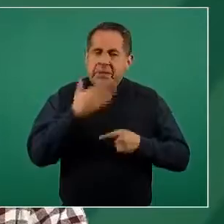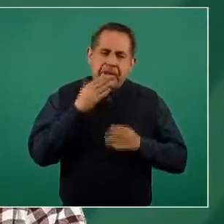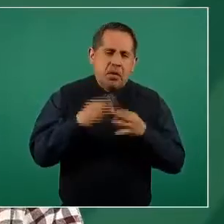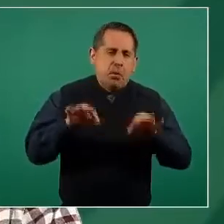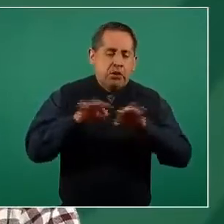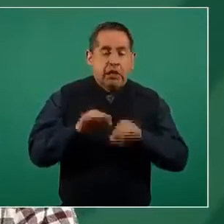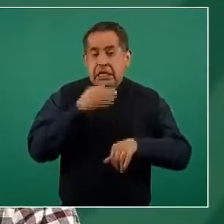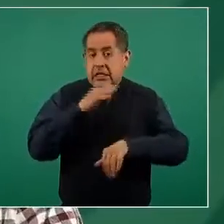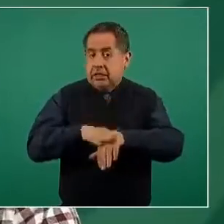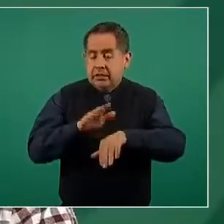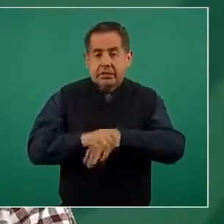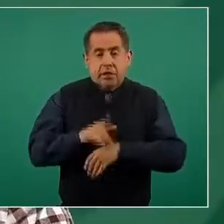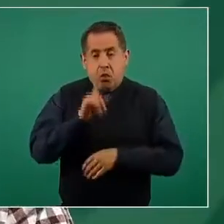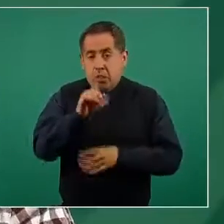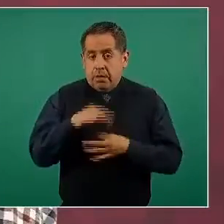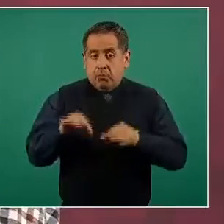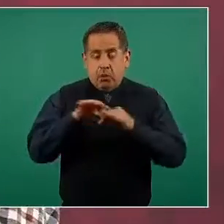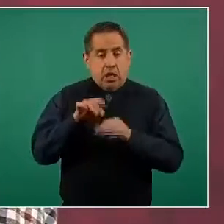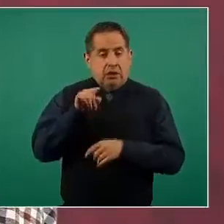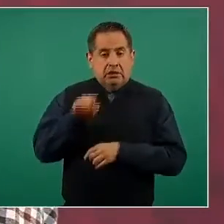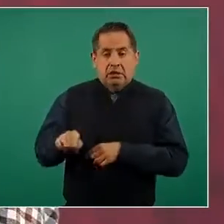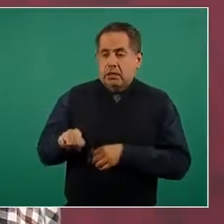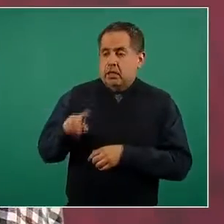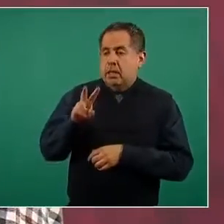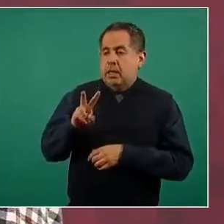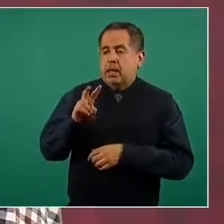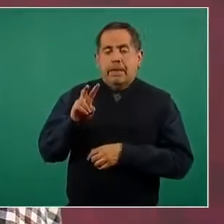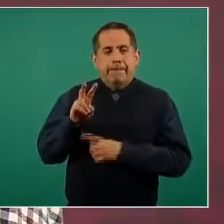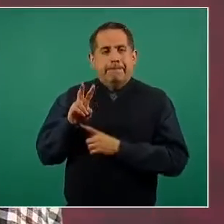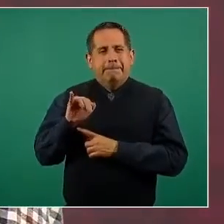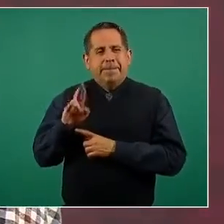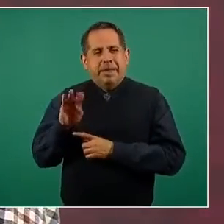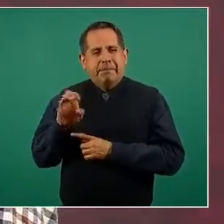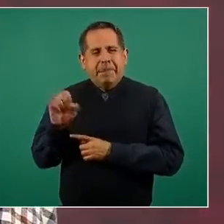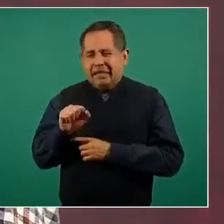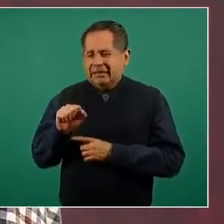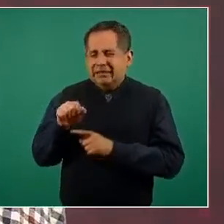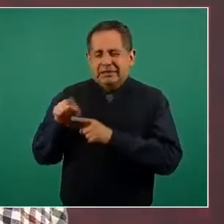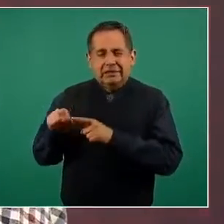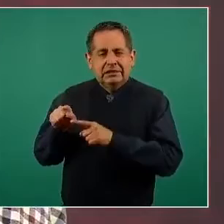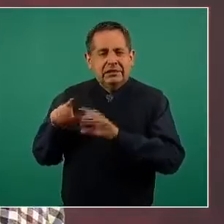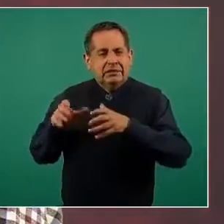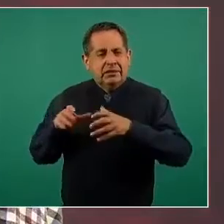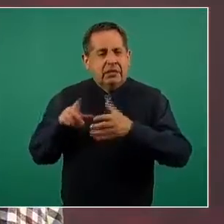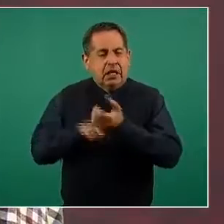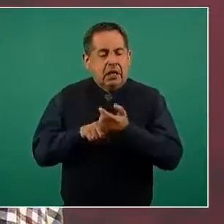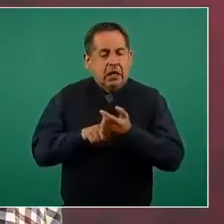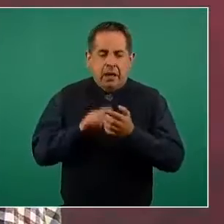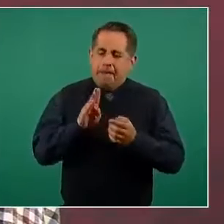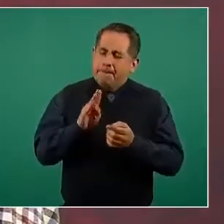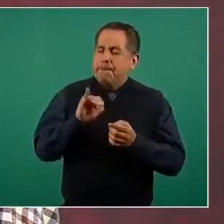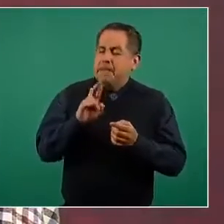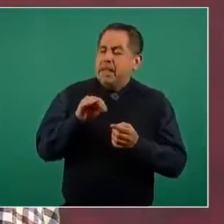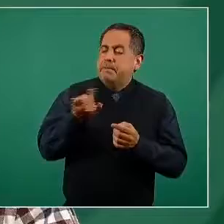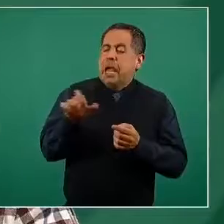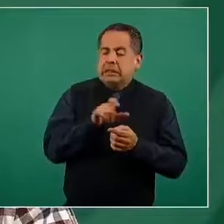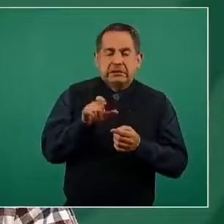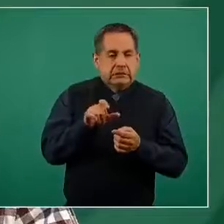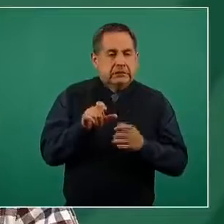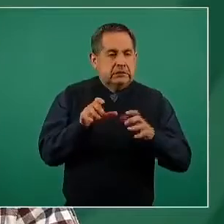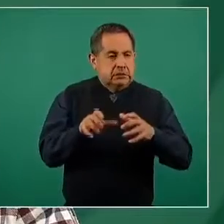quiero mencionar el especial papel que ha tenido Birmex, nuestra empresa pública de vacunas, biológicos y reactivos de